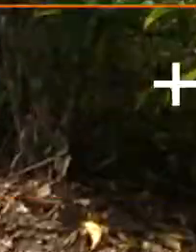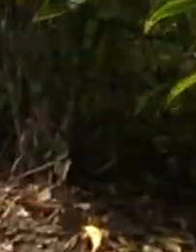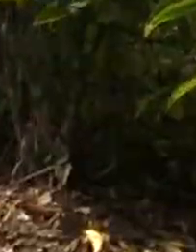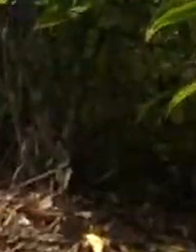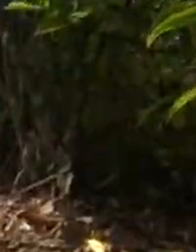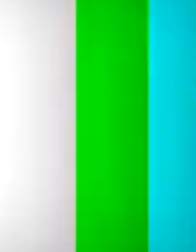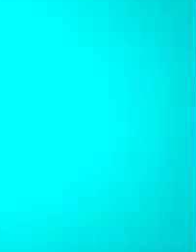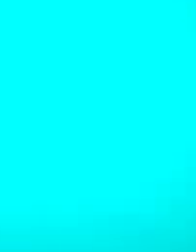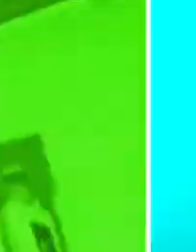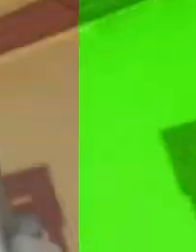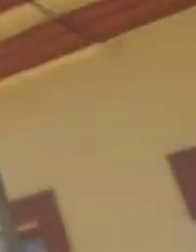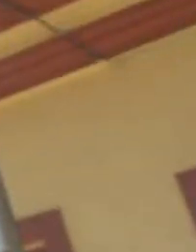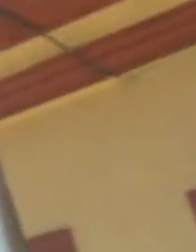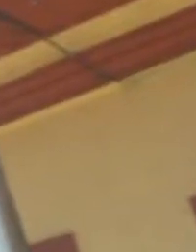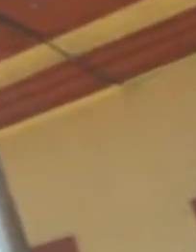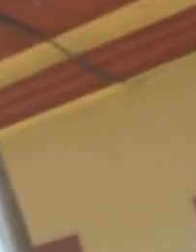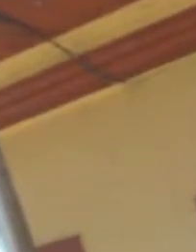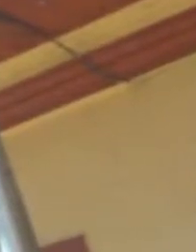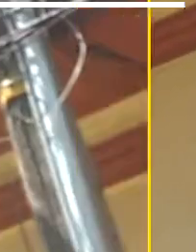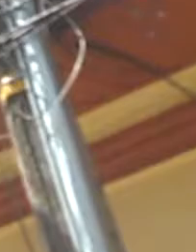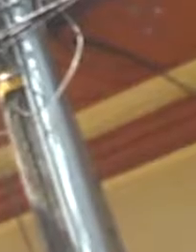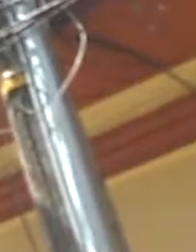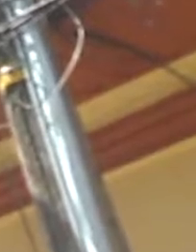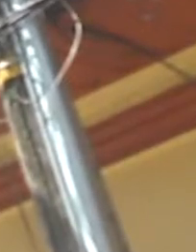brinda bienestar.